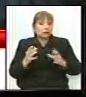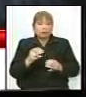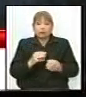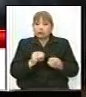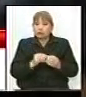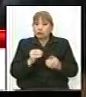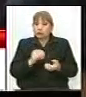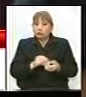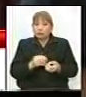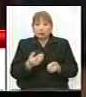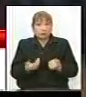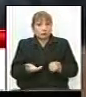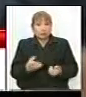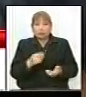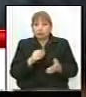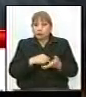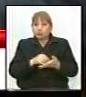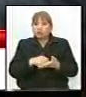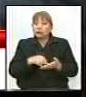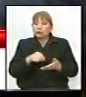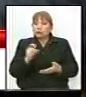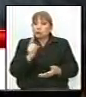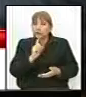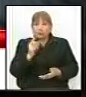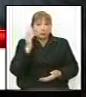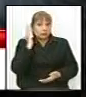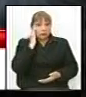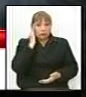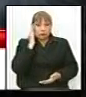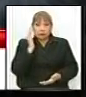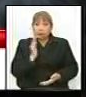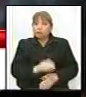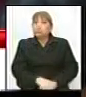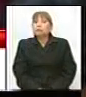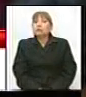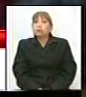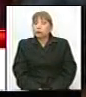adicional cuyas firmas también aparecen y no lo saben,